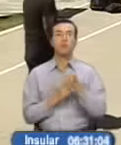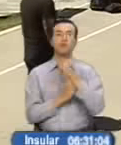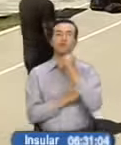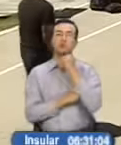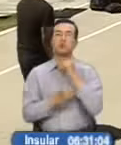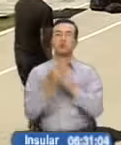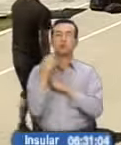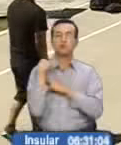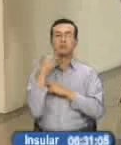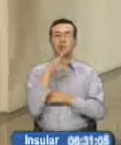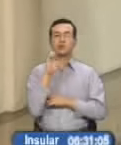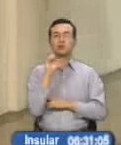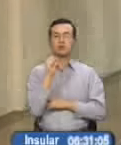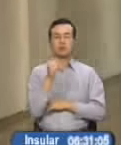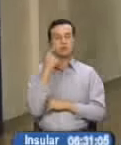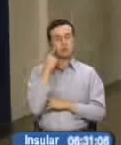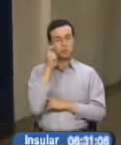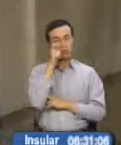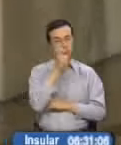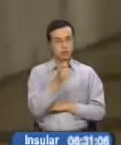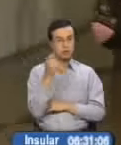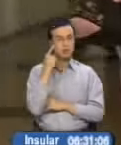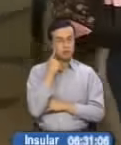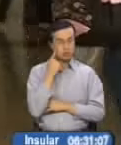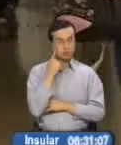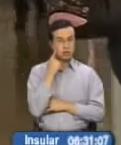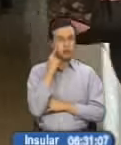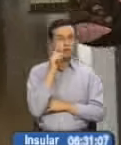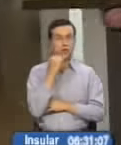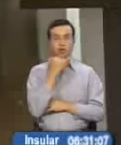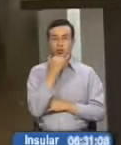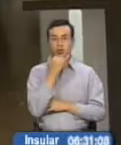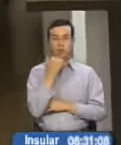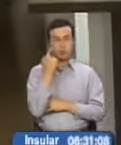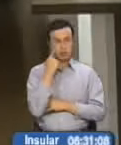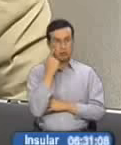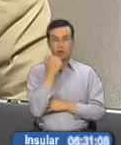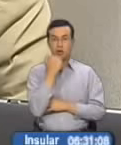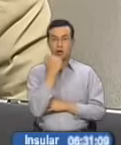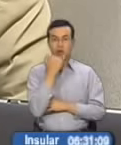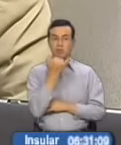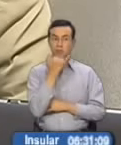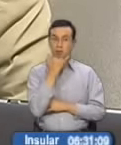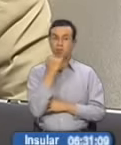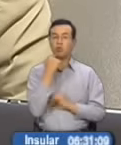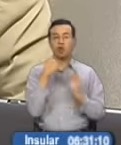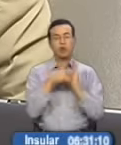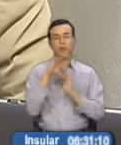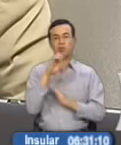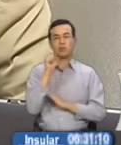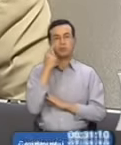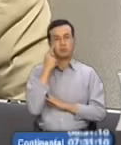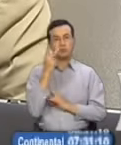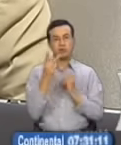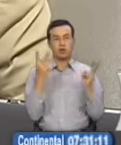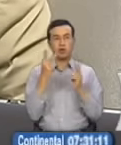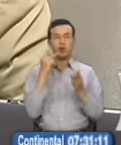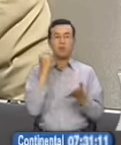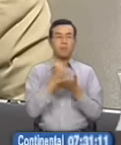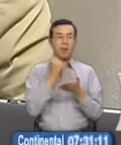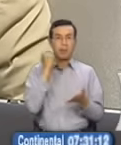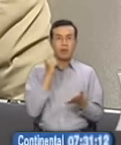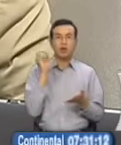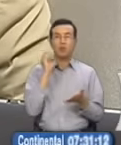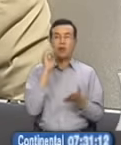las competencias del CES para fiscalizar a los infractores al detectar intereses de lucro. El CES podrá bajar los aranceles